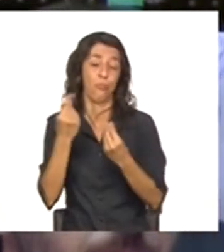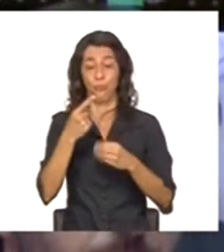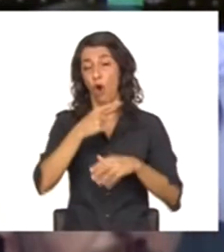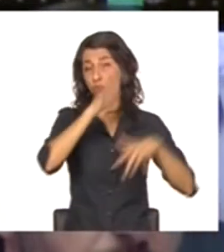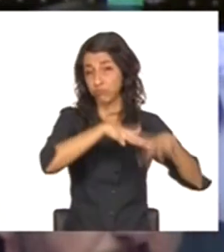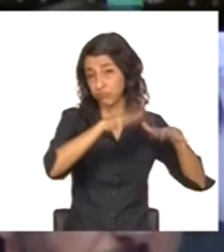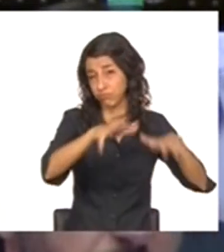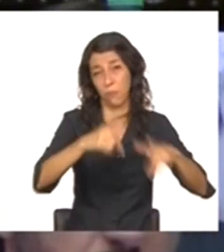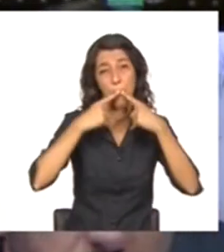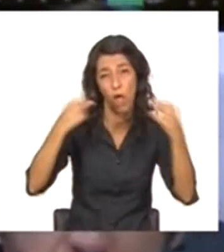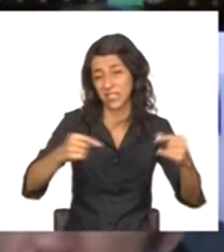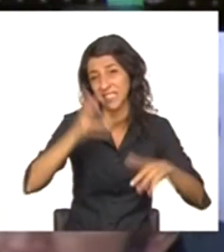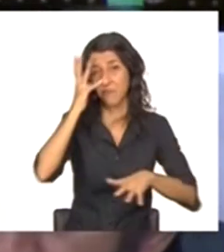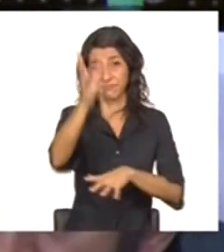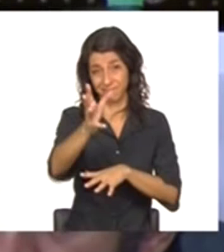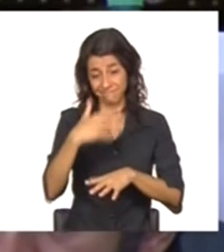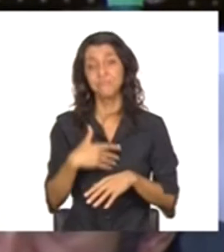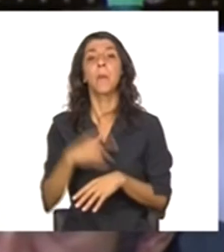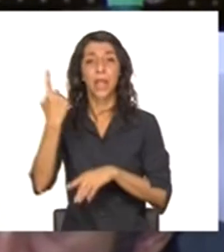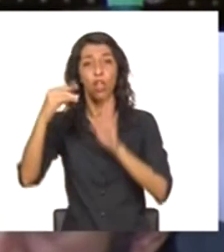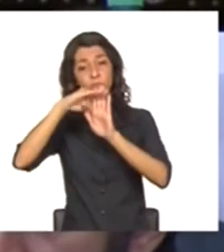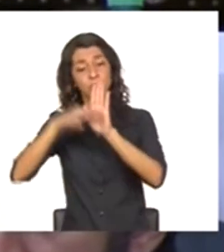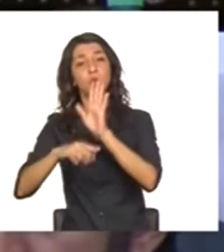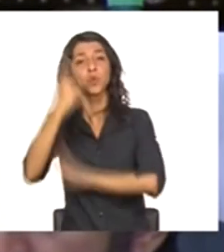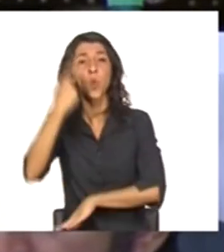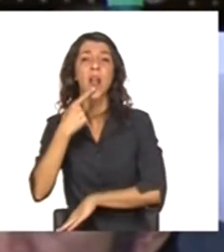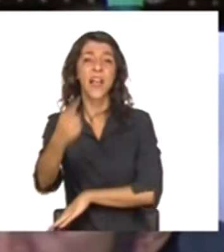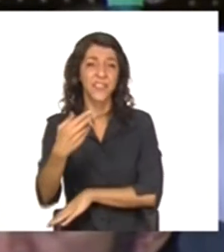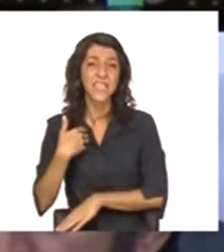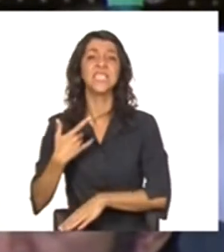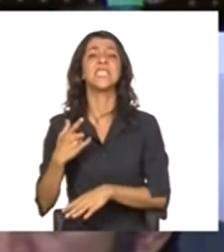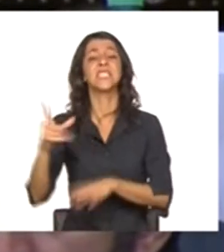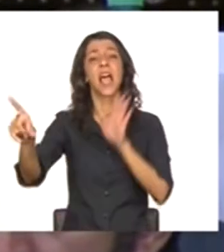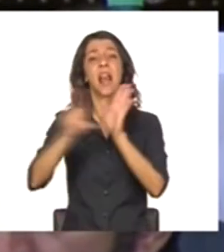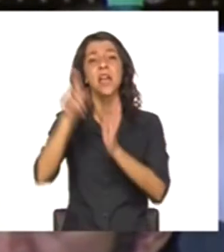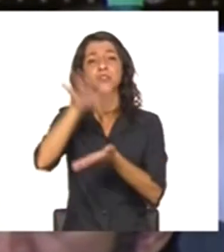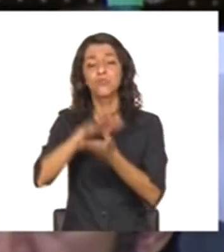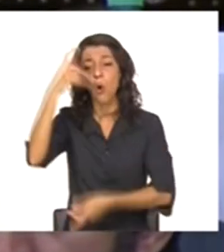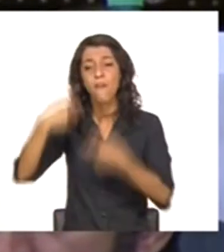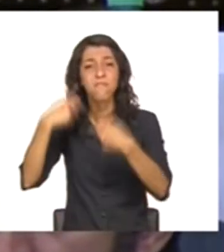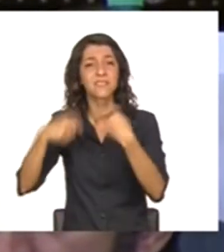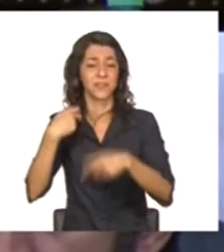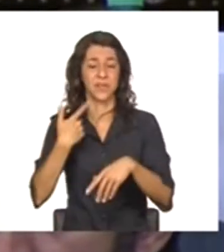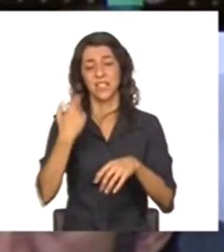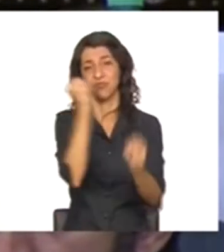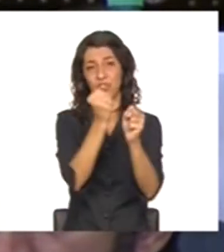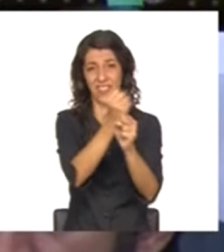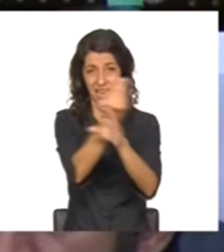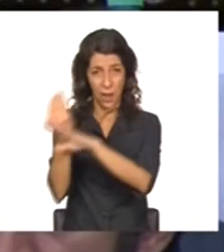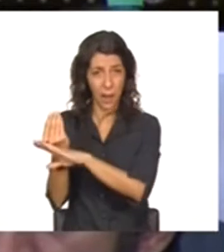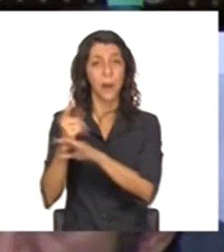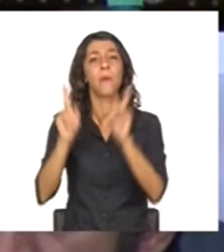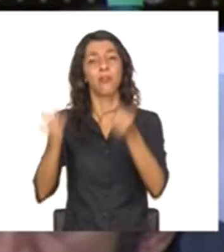las condicionalidades eran implementar la ley de flexibilización laboral, implementar acuerdos de monitoreo de